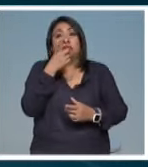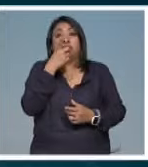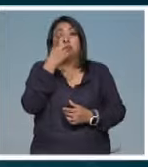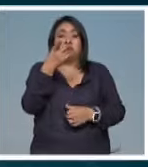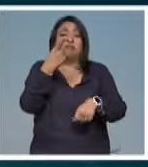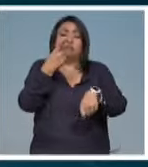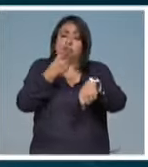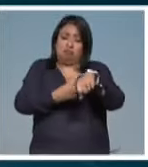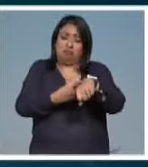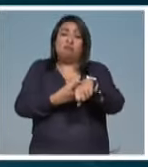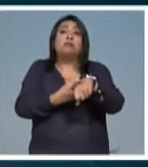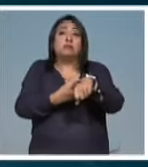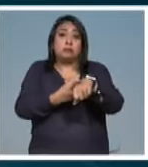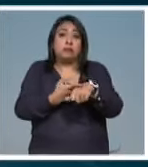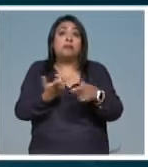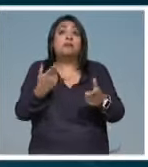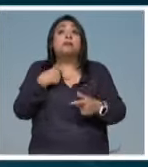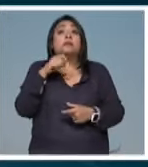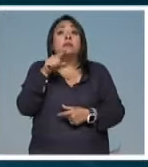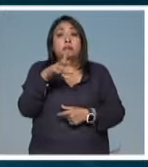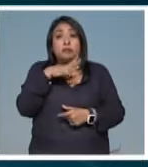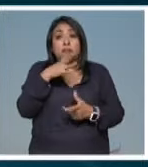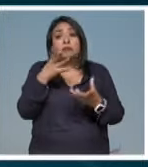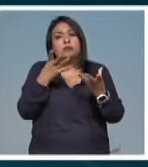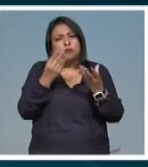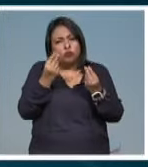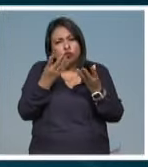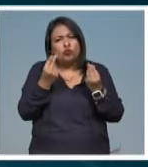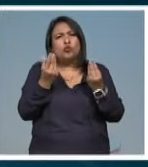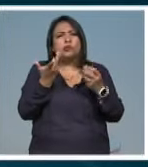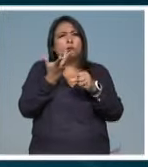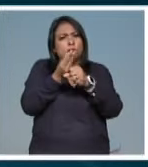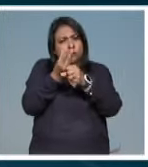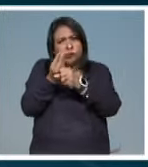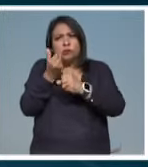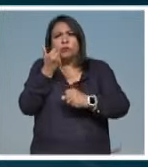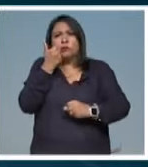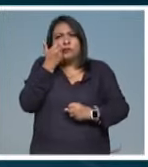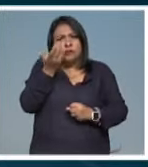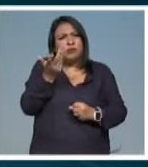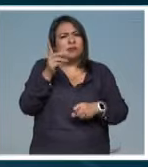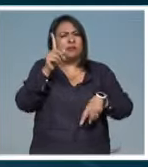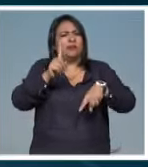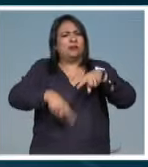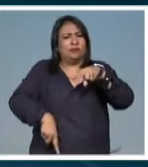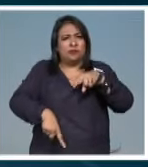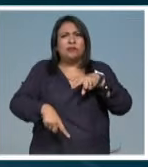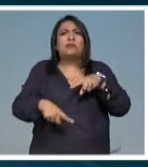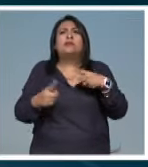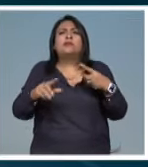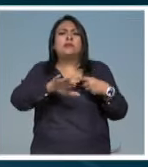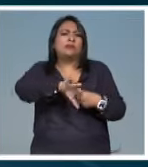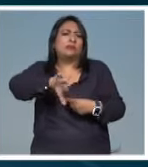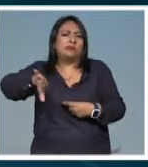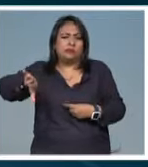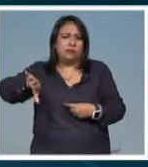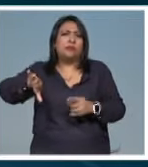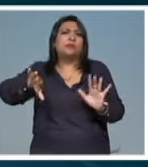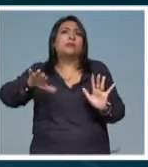una enfermedad y para lo cual además hay muchas medidas que nos permiten combatirlo, hacerlo a un lado